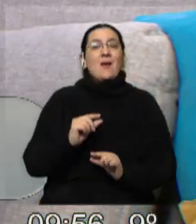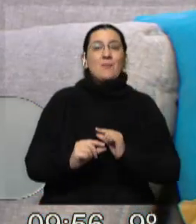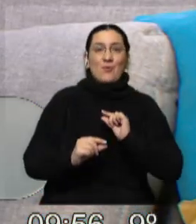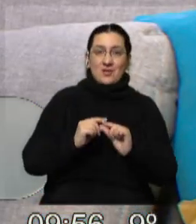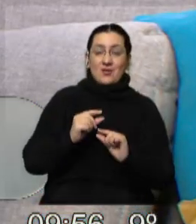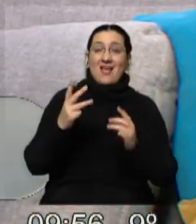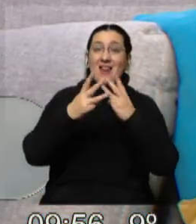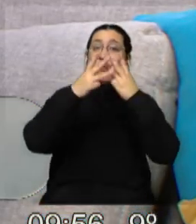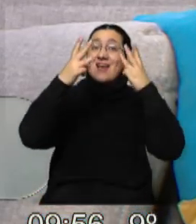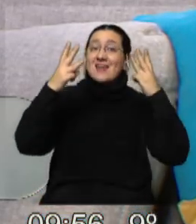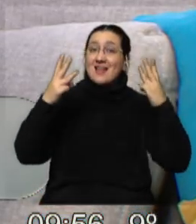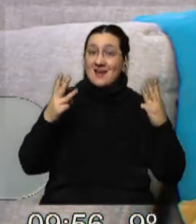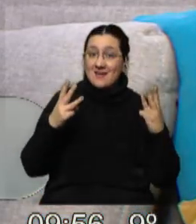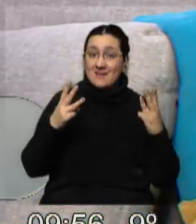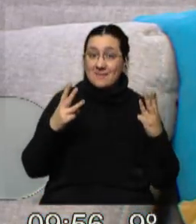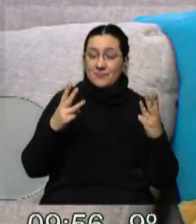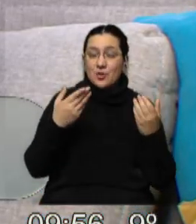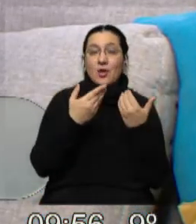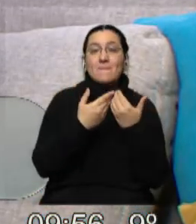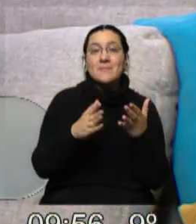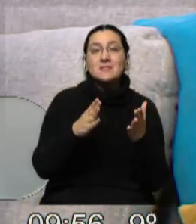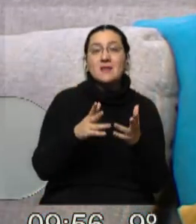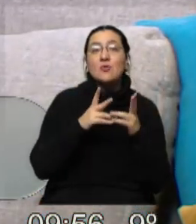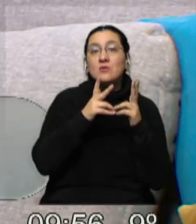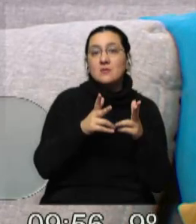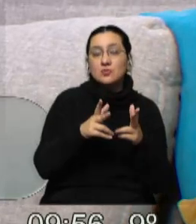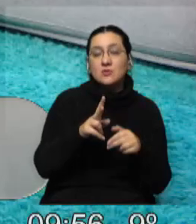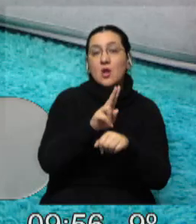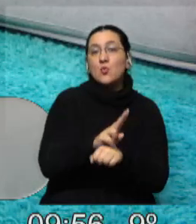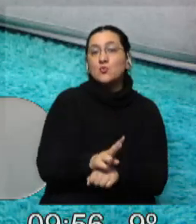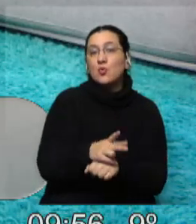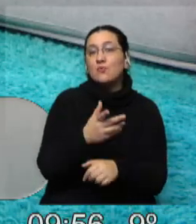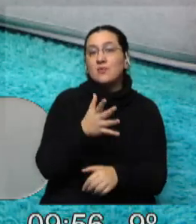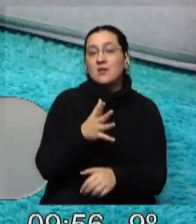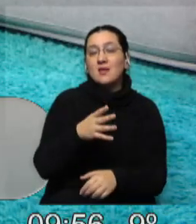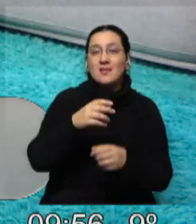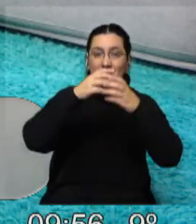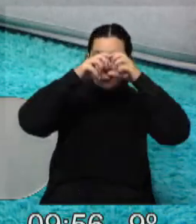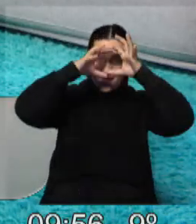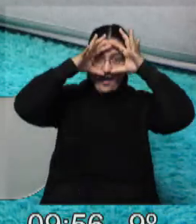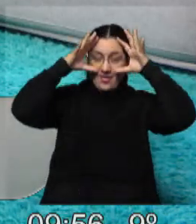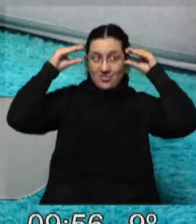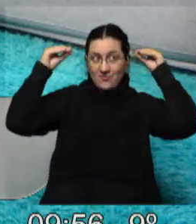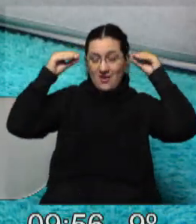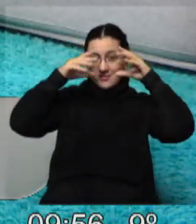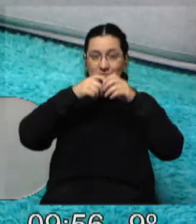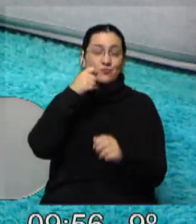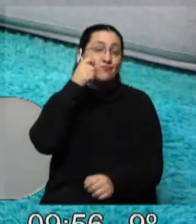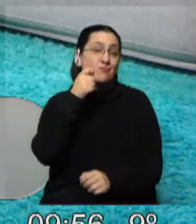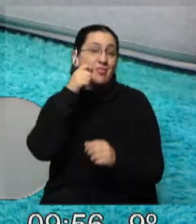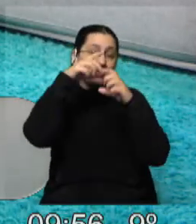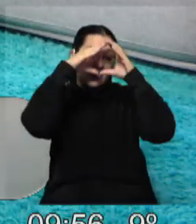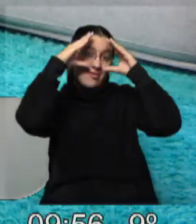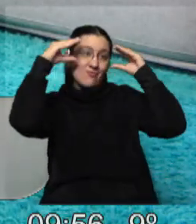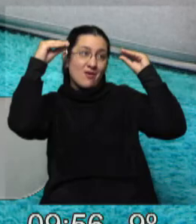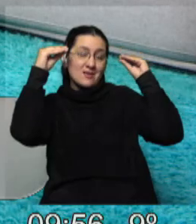Por lo general, lo que se inicia, como decíamos, era el uso de lo que es el antifaz, que está por acá abajo, porque yo tiré todo acá arriba, que